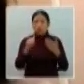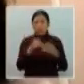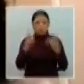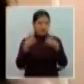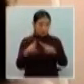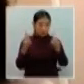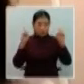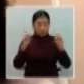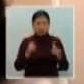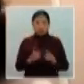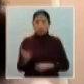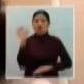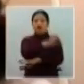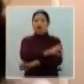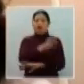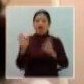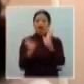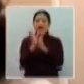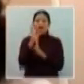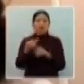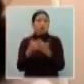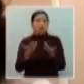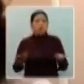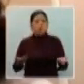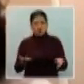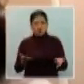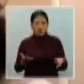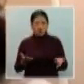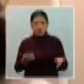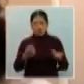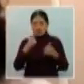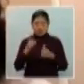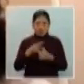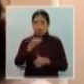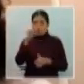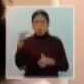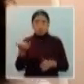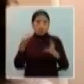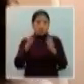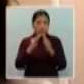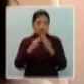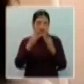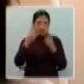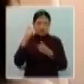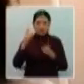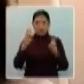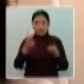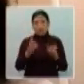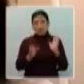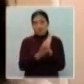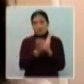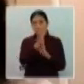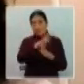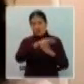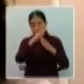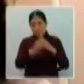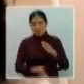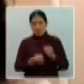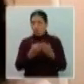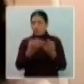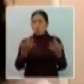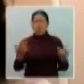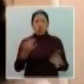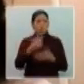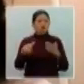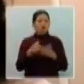el día del censo? Y por último, Marta, después del censo, ¿cuánto tiempo